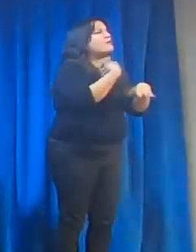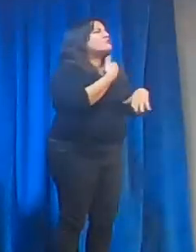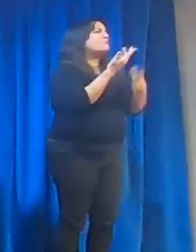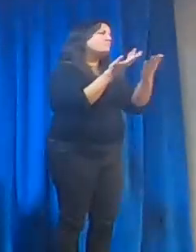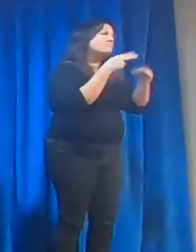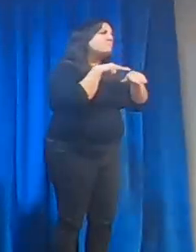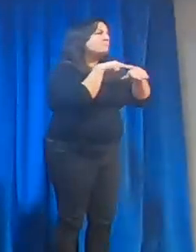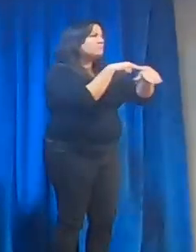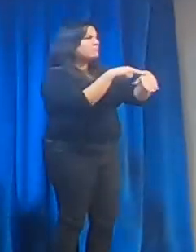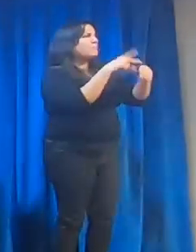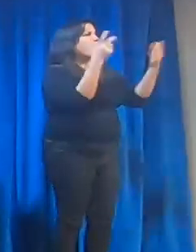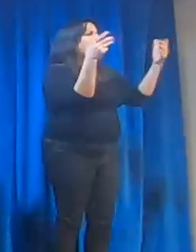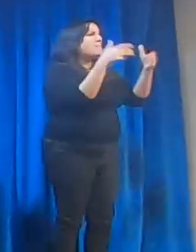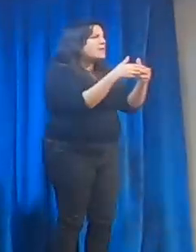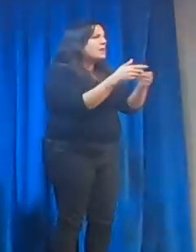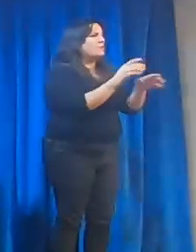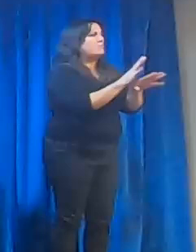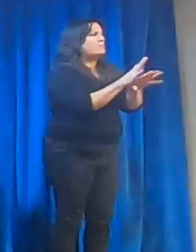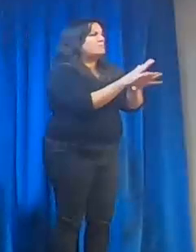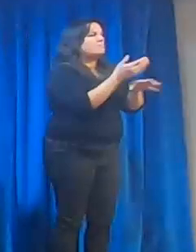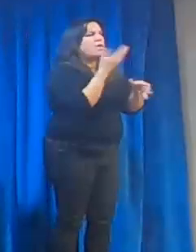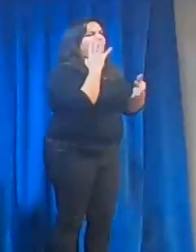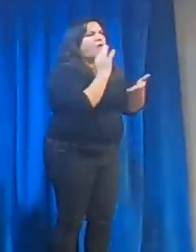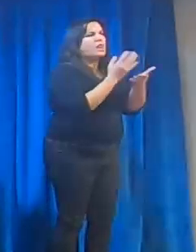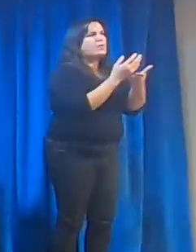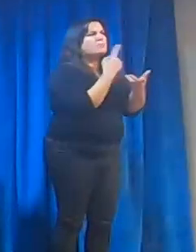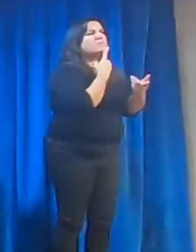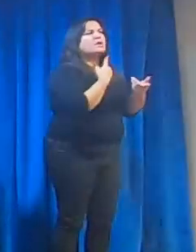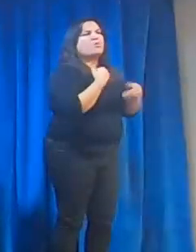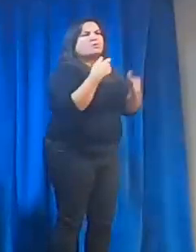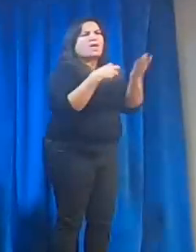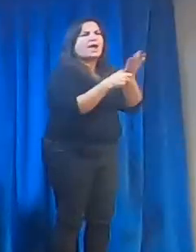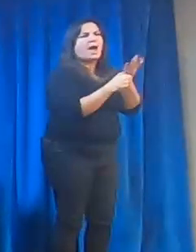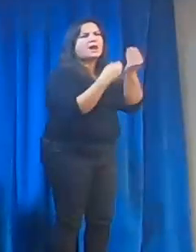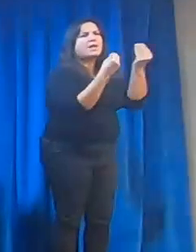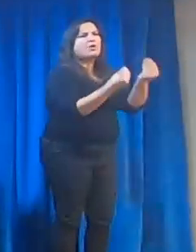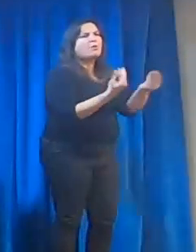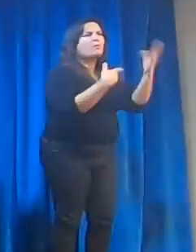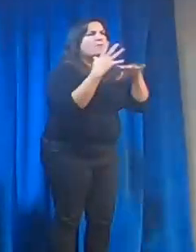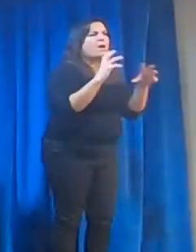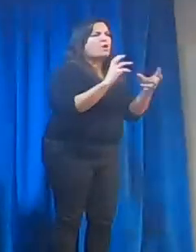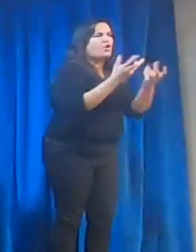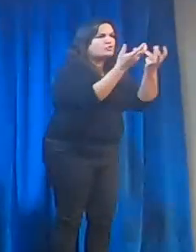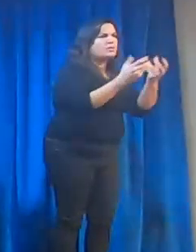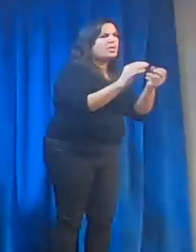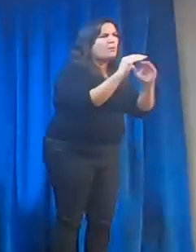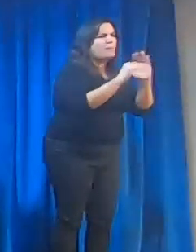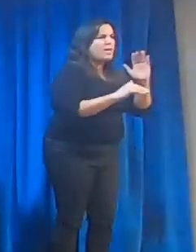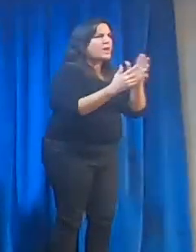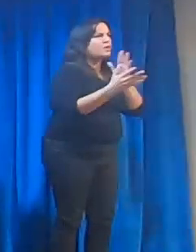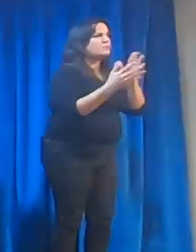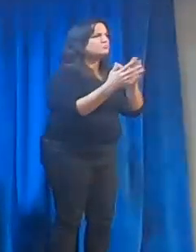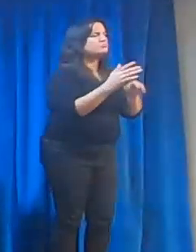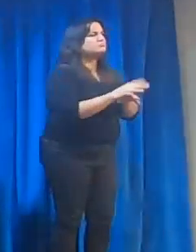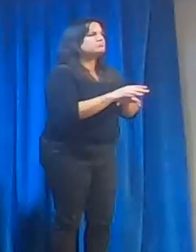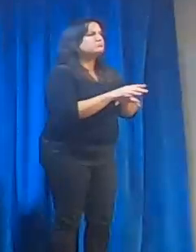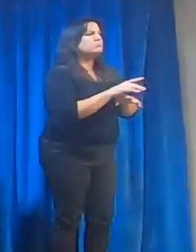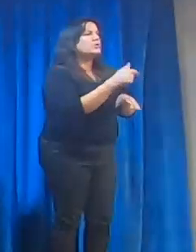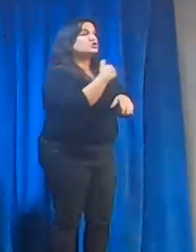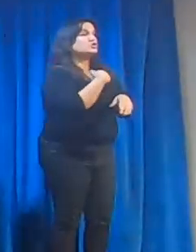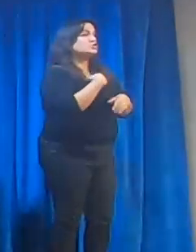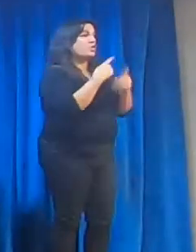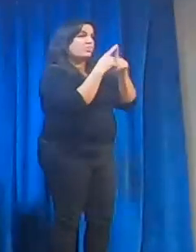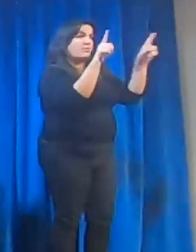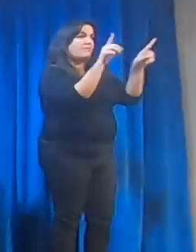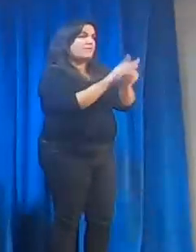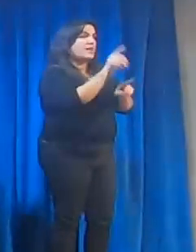restaurante común, chiquito, quizás el mozo dice, ¿cómo quiere la carne? Más cruda, más cocida. Entonces, me piensa a mí como diferente a otras personas. persona. Después